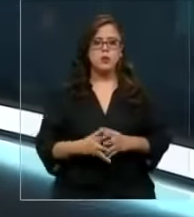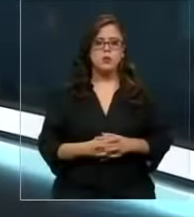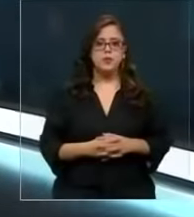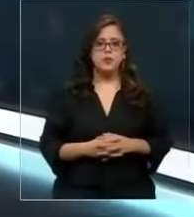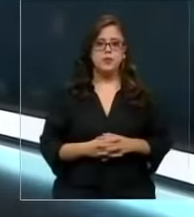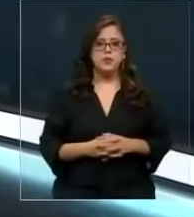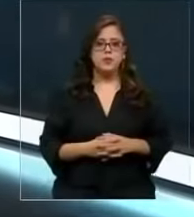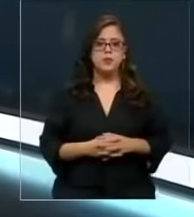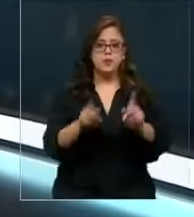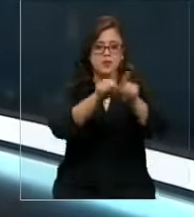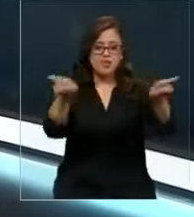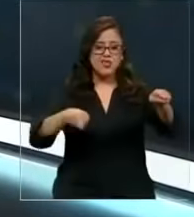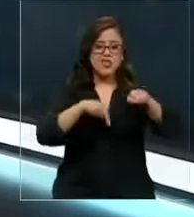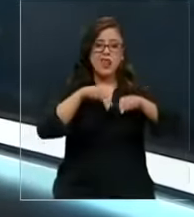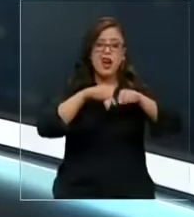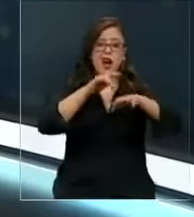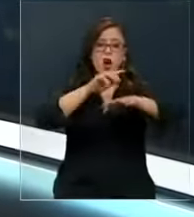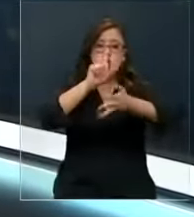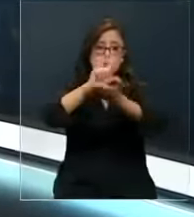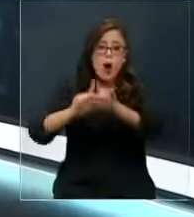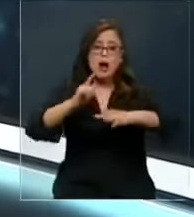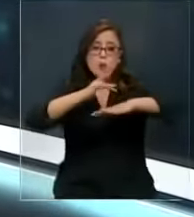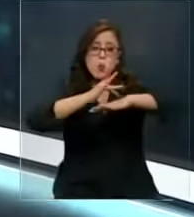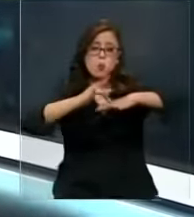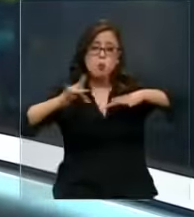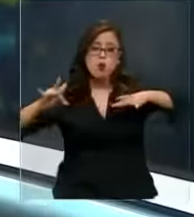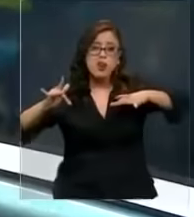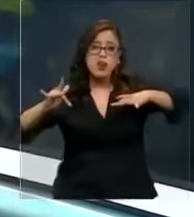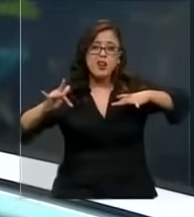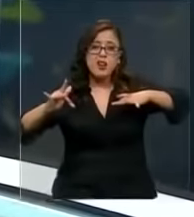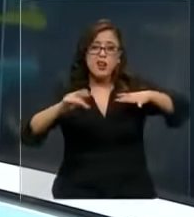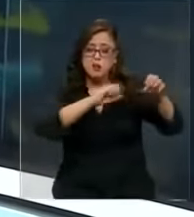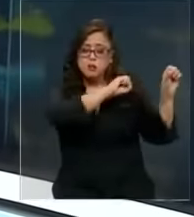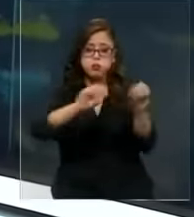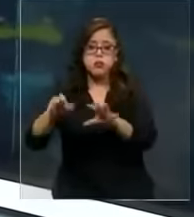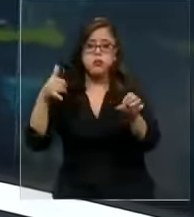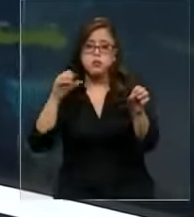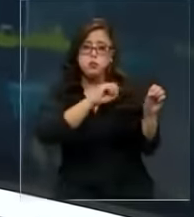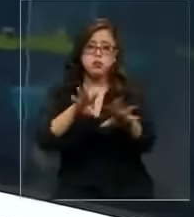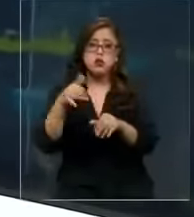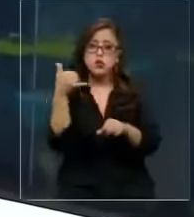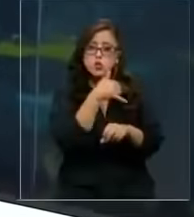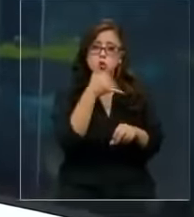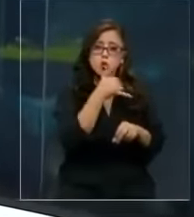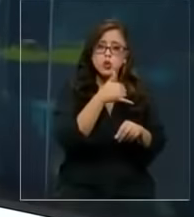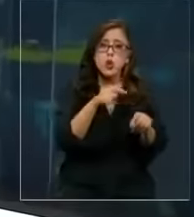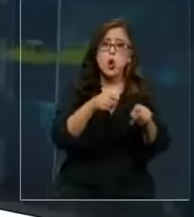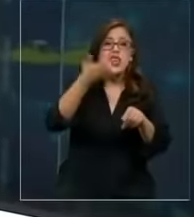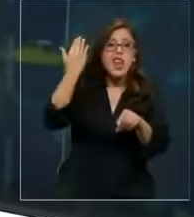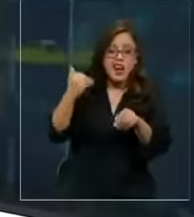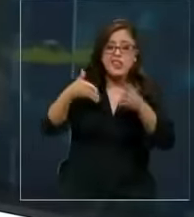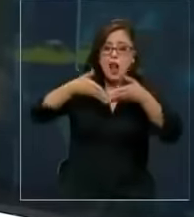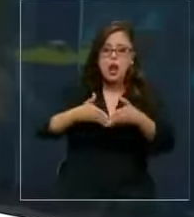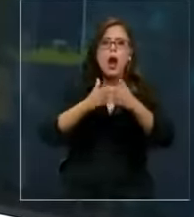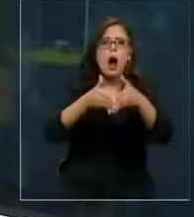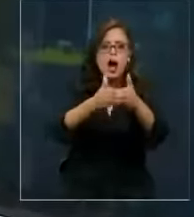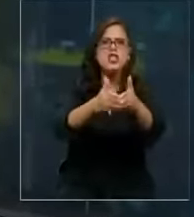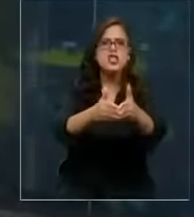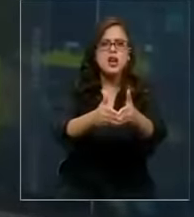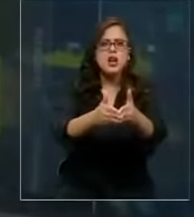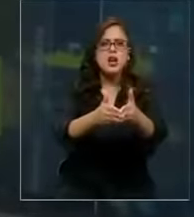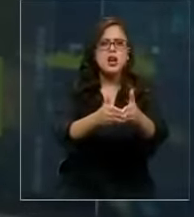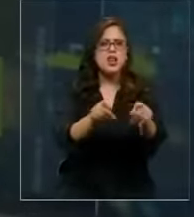Vertederos improvisados en terrenos donde antes pasaban lanchas. Proyectos mineros que atemorizan a los lugareños. Hace